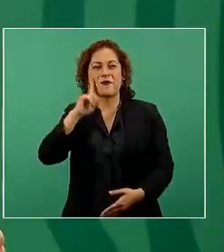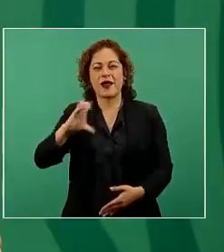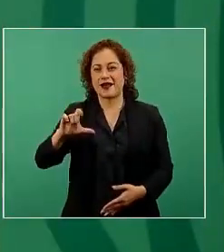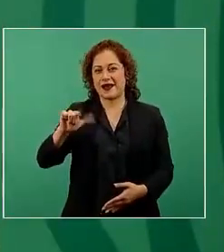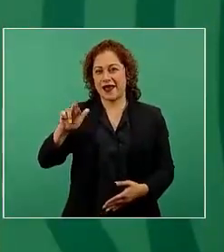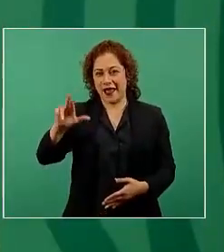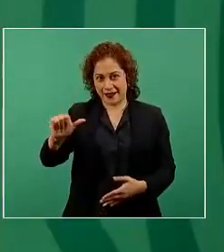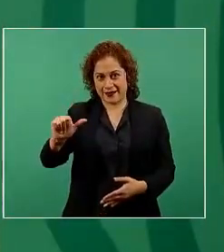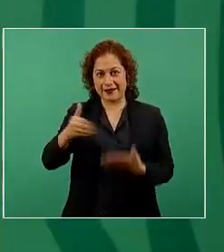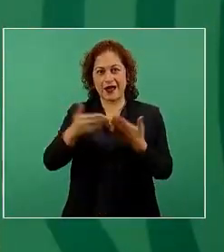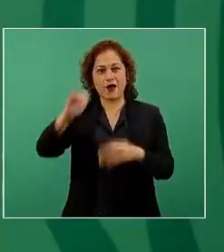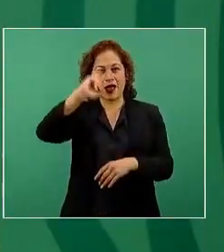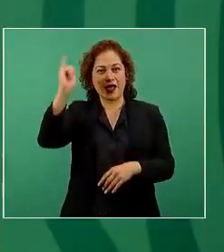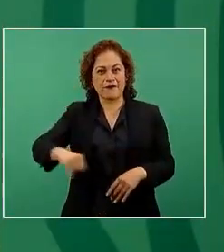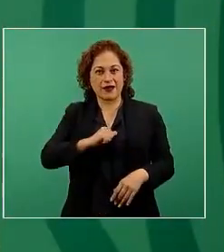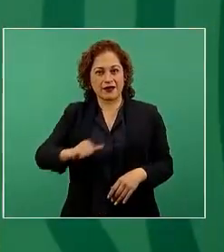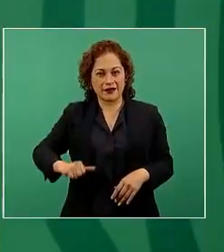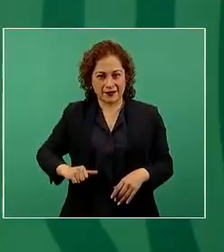la alcaldía.